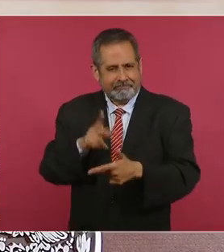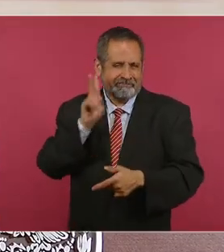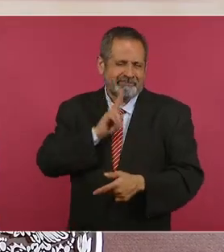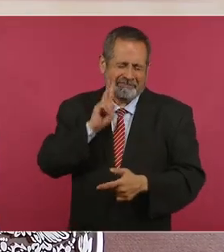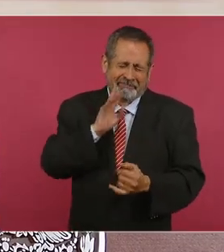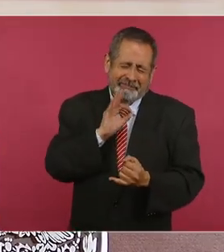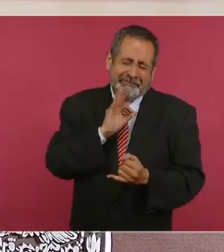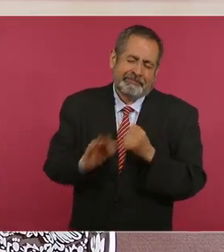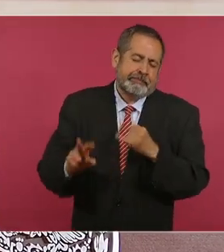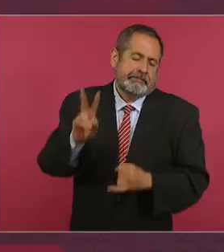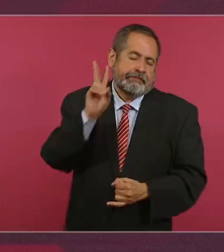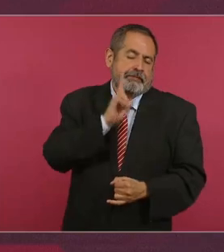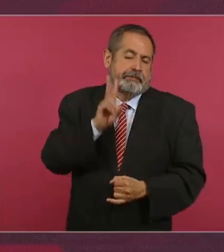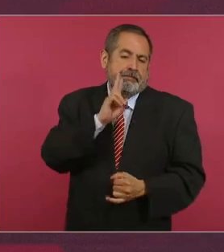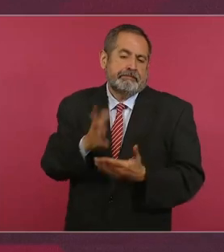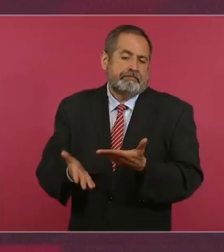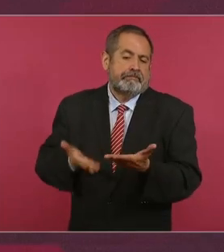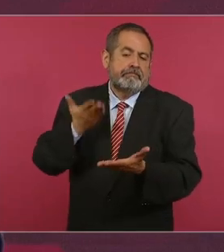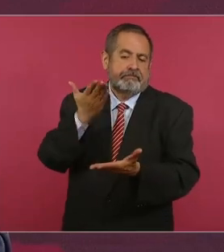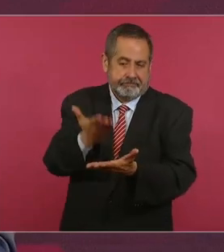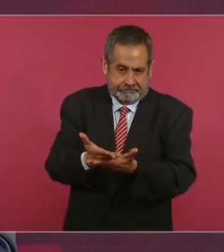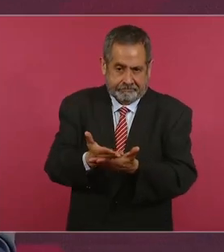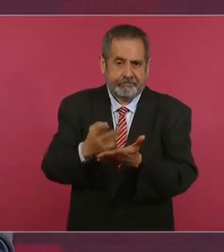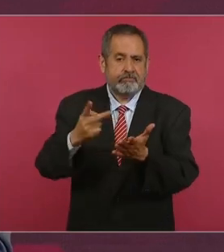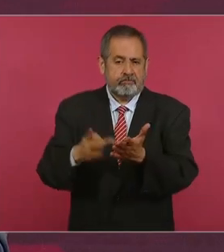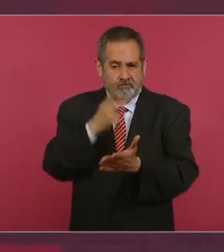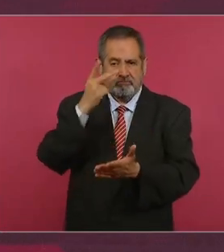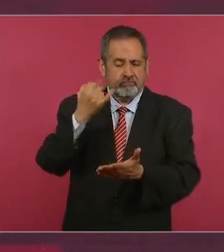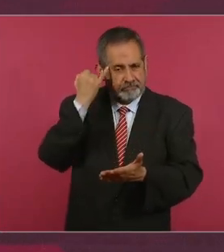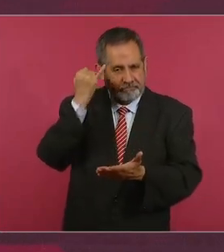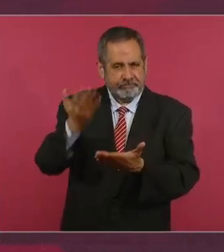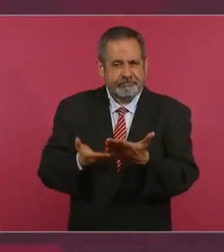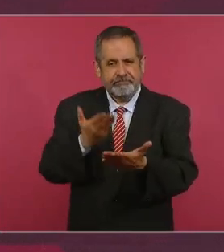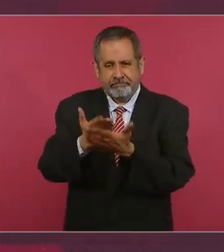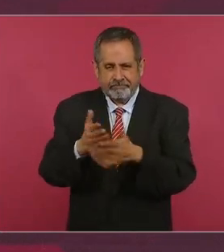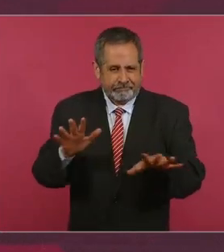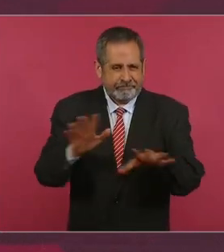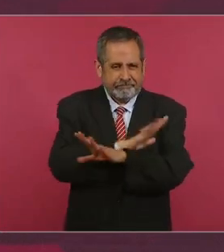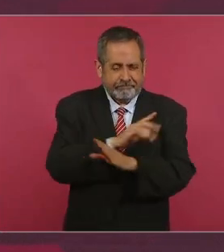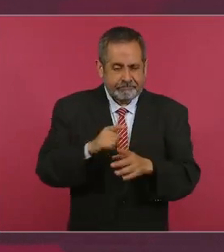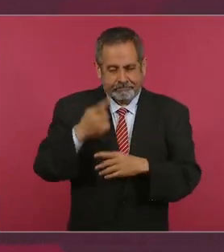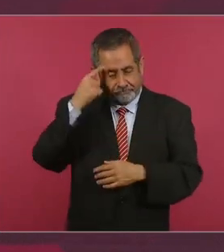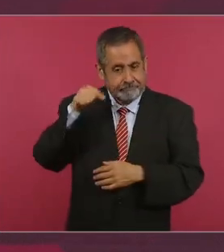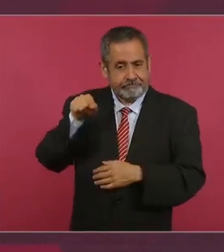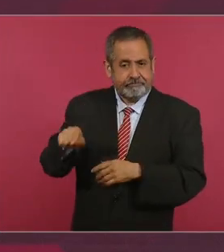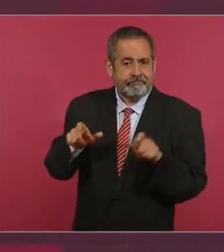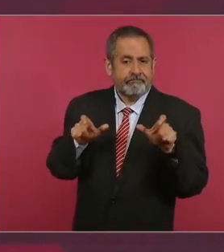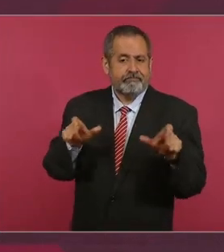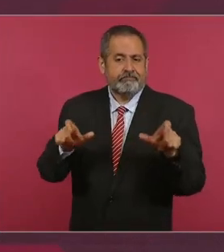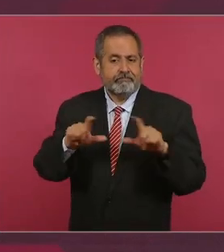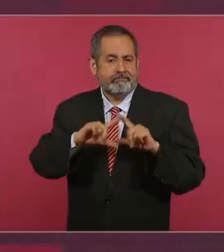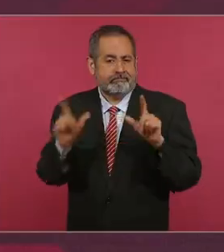el último intento de enviar la iniciativa de reforma para que